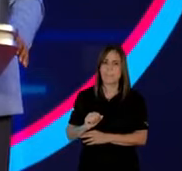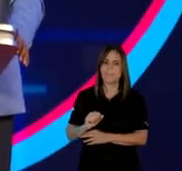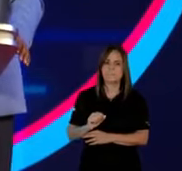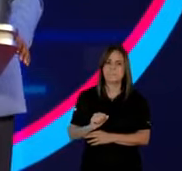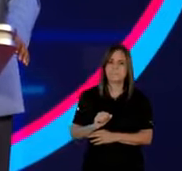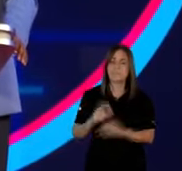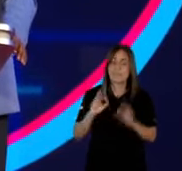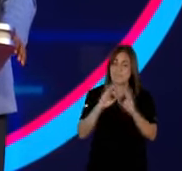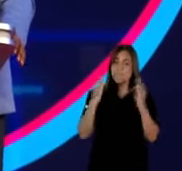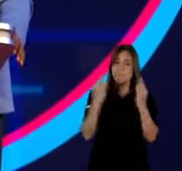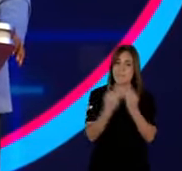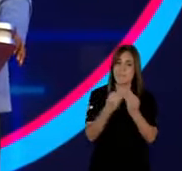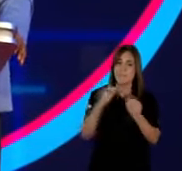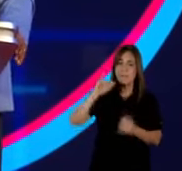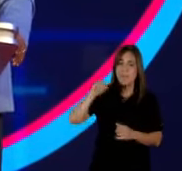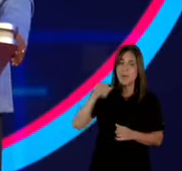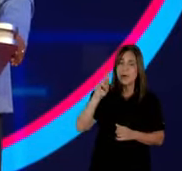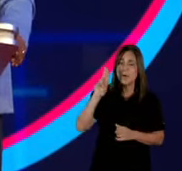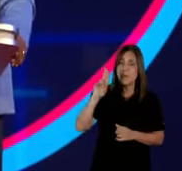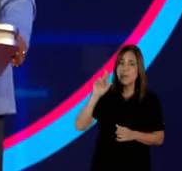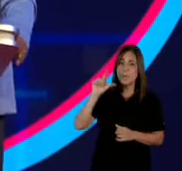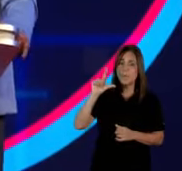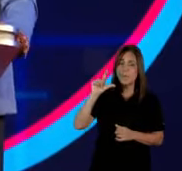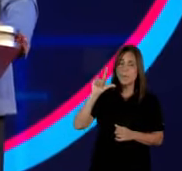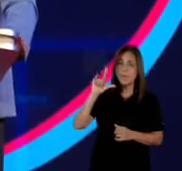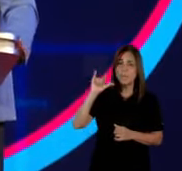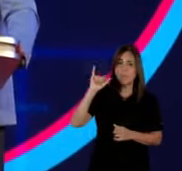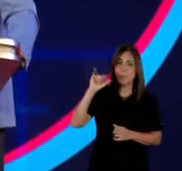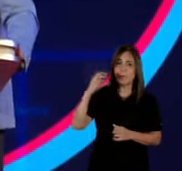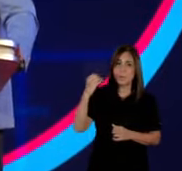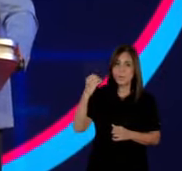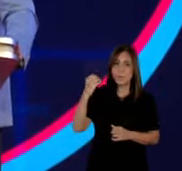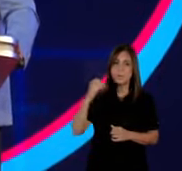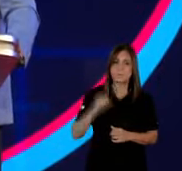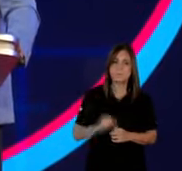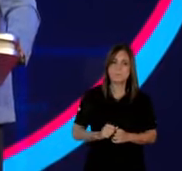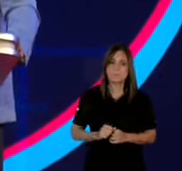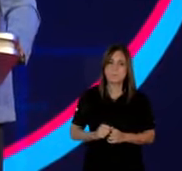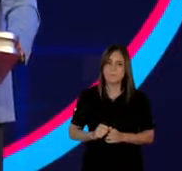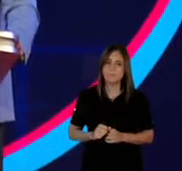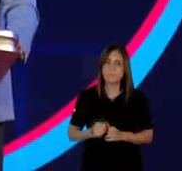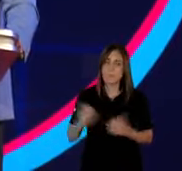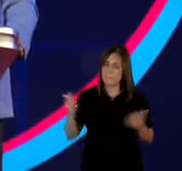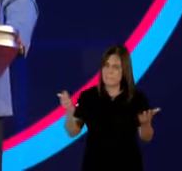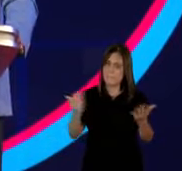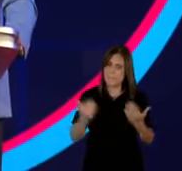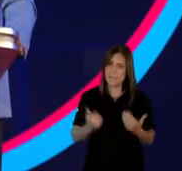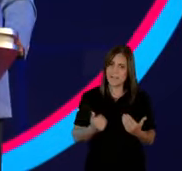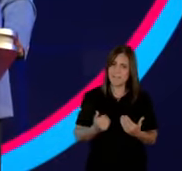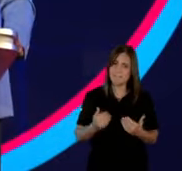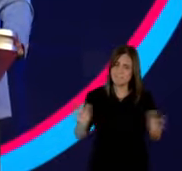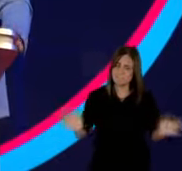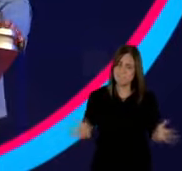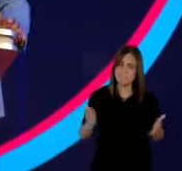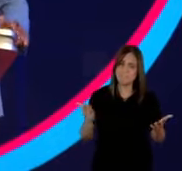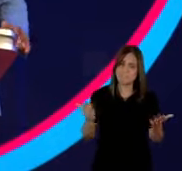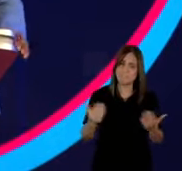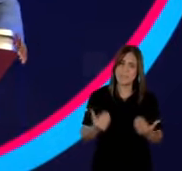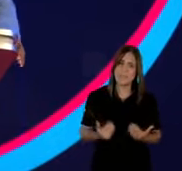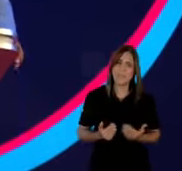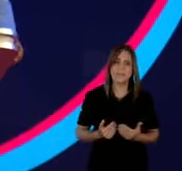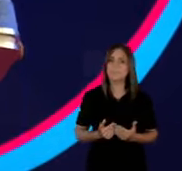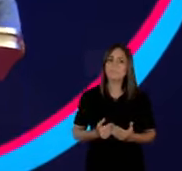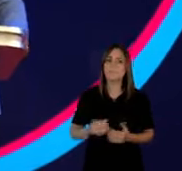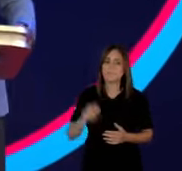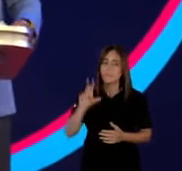¡Qué bendición! Vayan subiendo al altar estas 3 familias para presenciar este momento hermoso de presentación